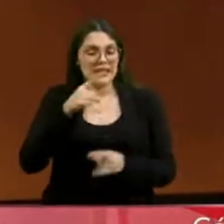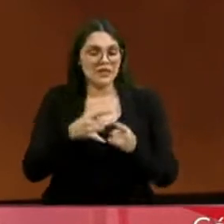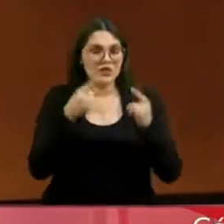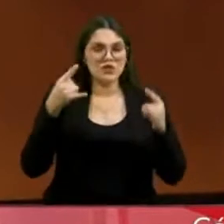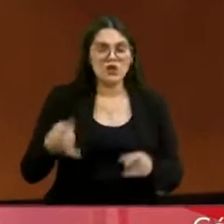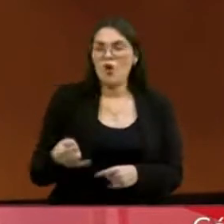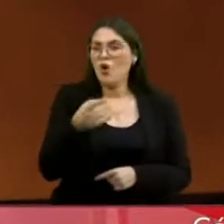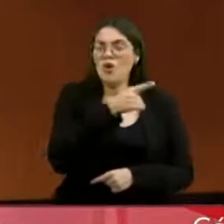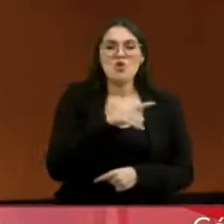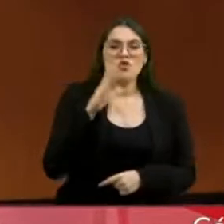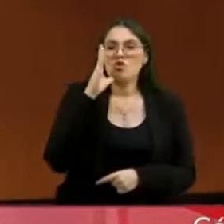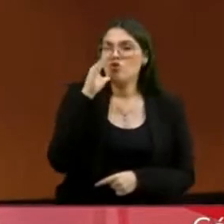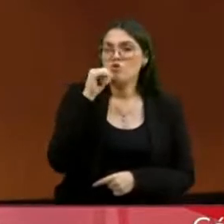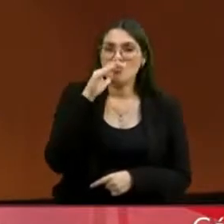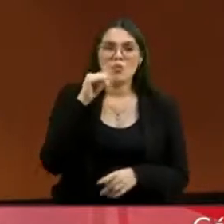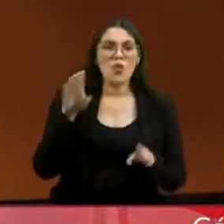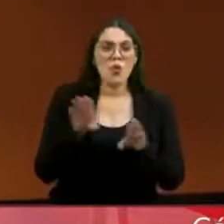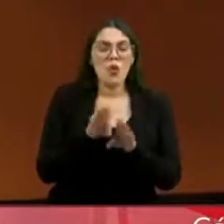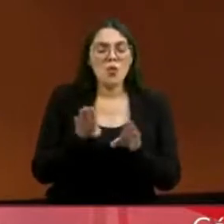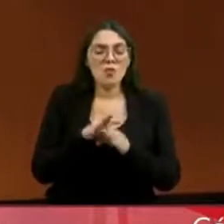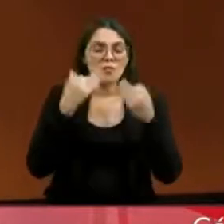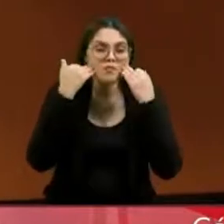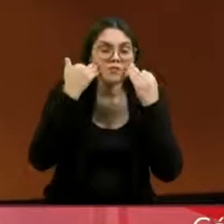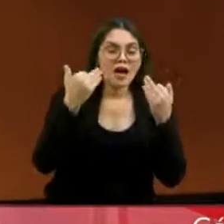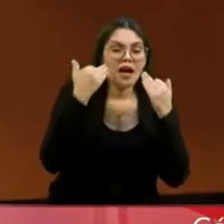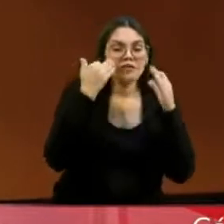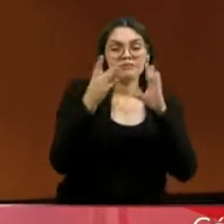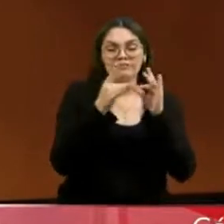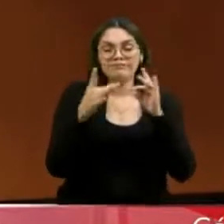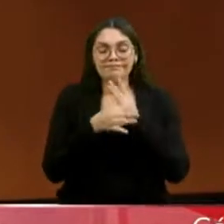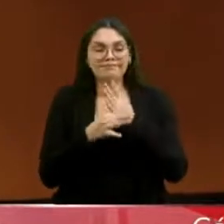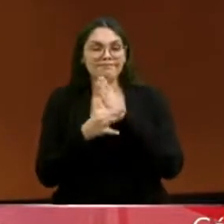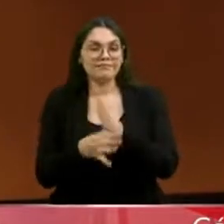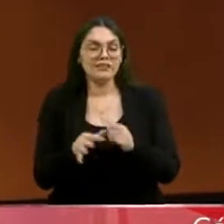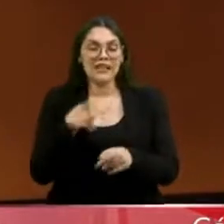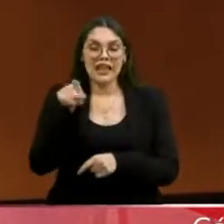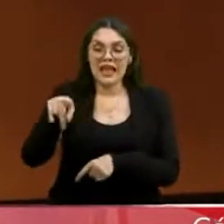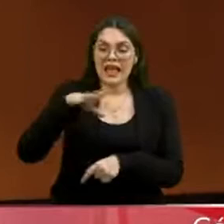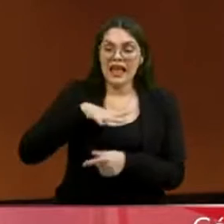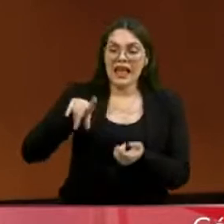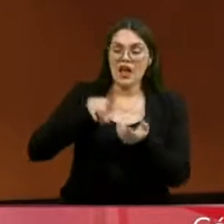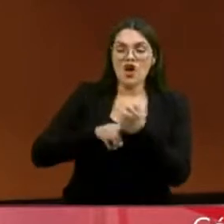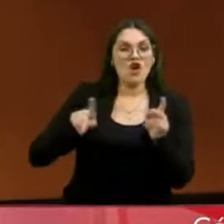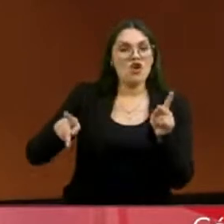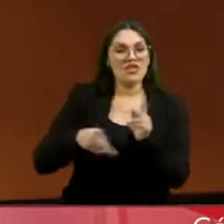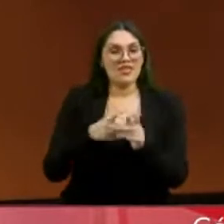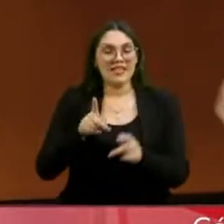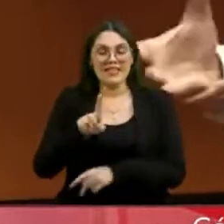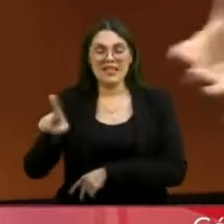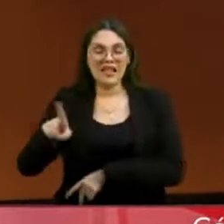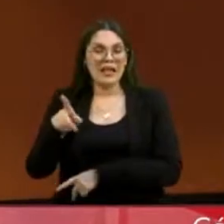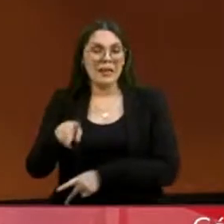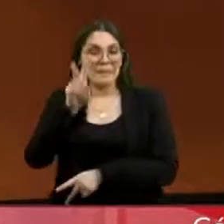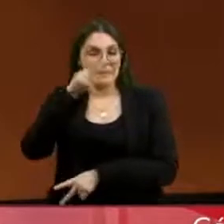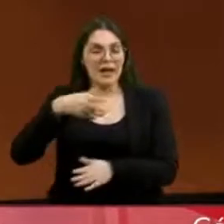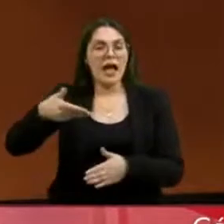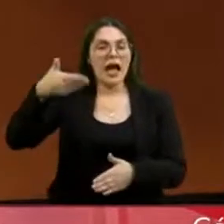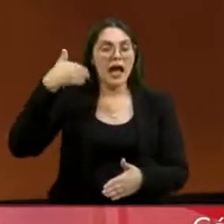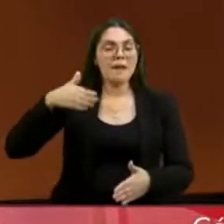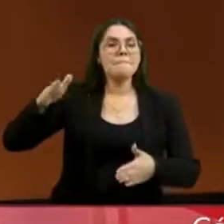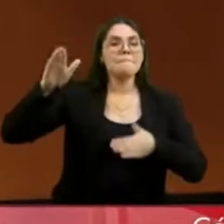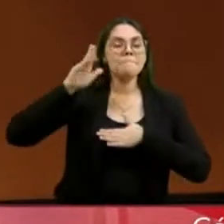hubo posibilidades de exponer los argumentos, porque la oposición, una vez más, incumpliendo su palabra,